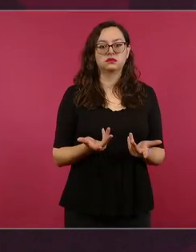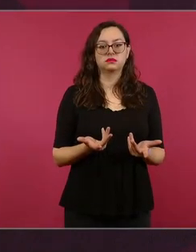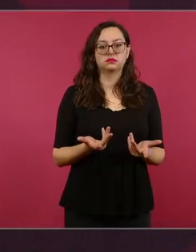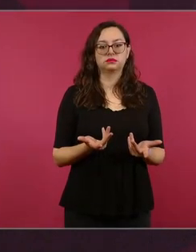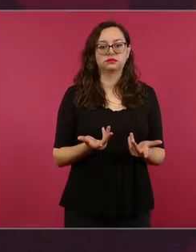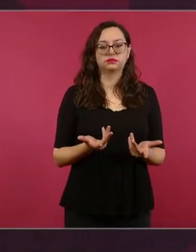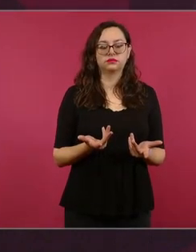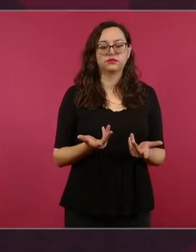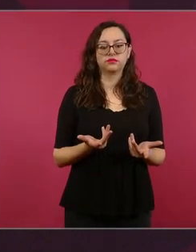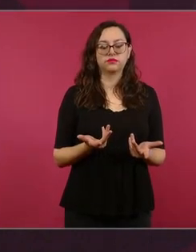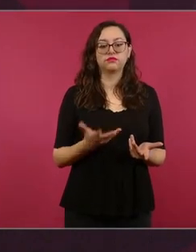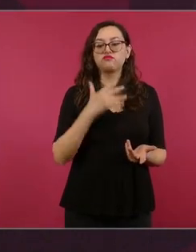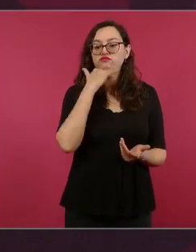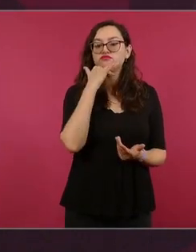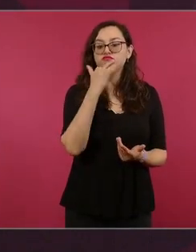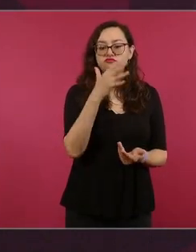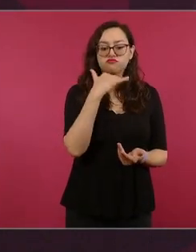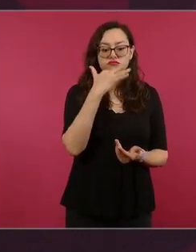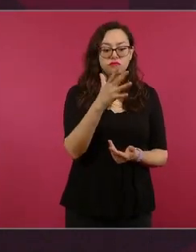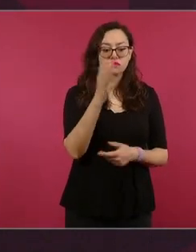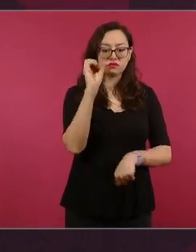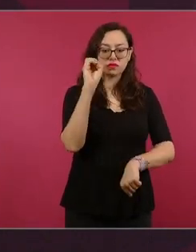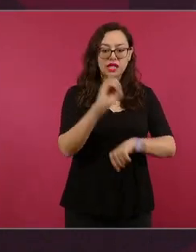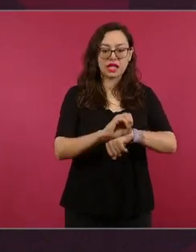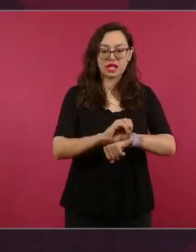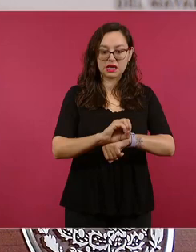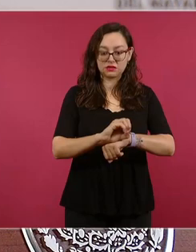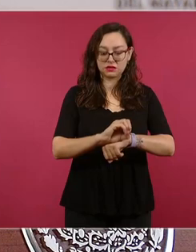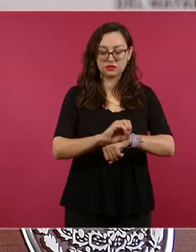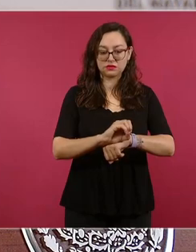cero corrupción,